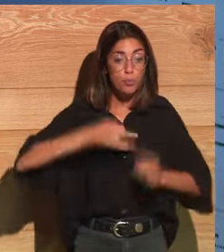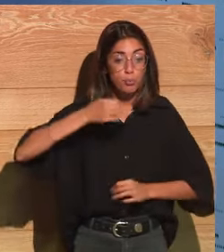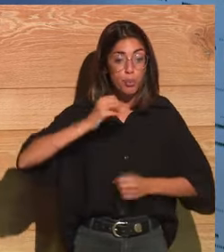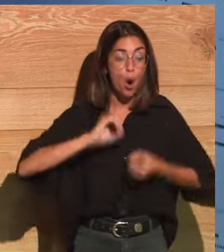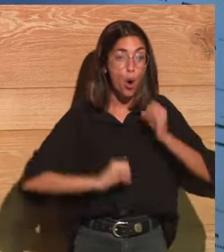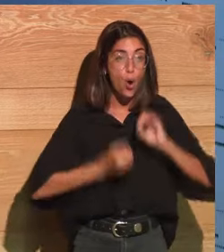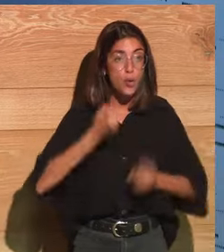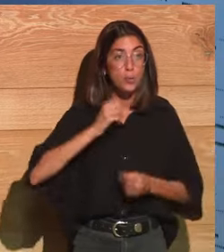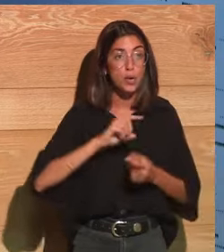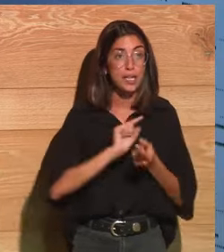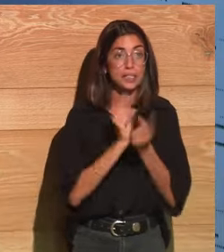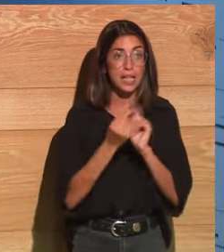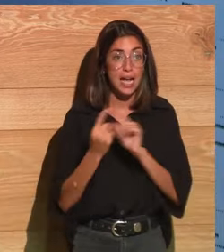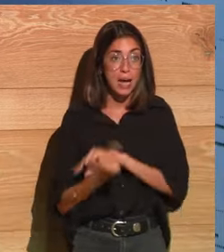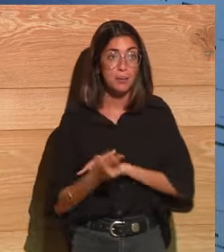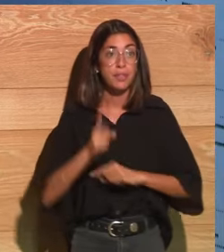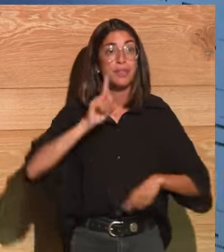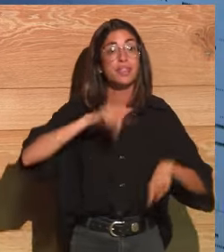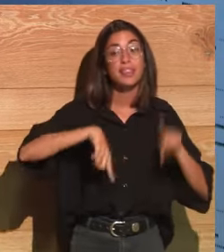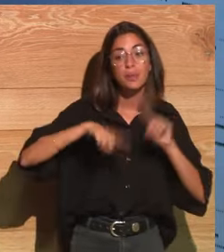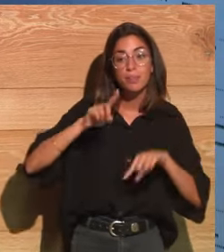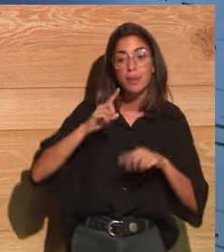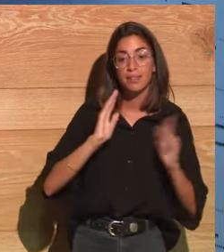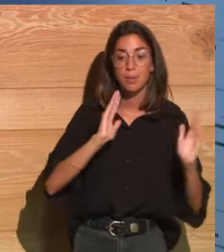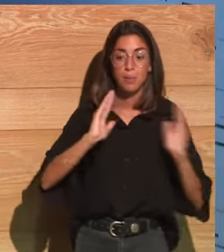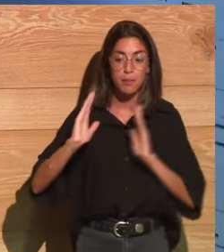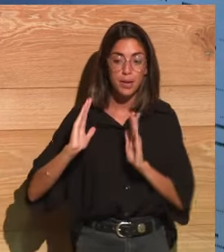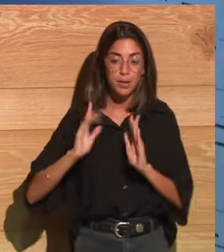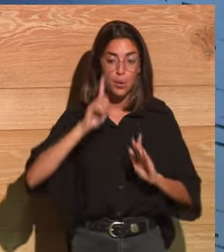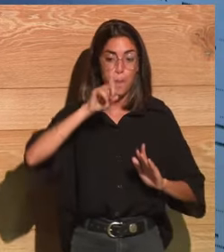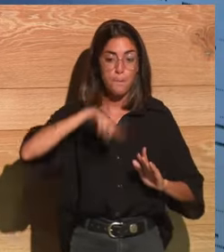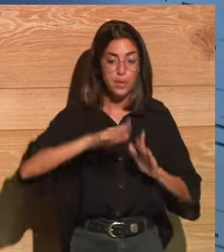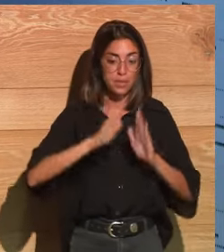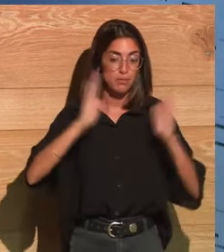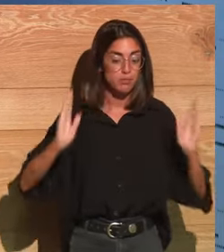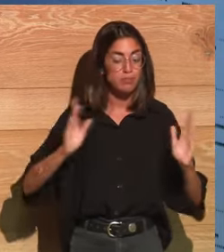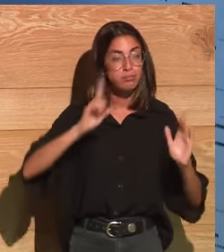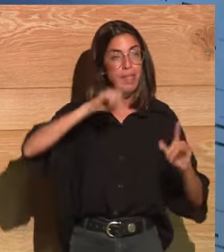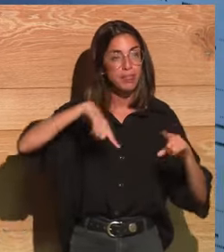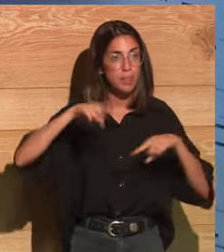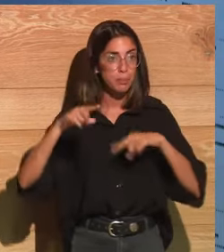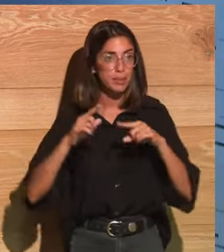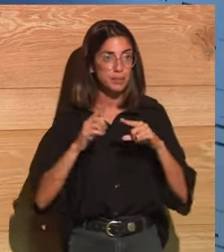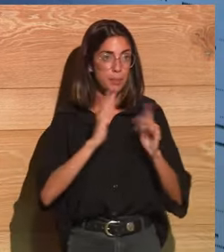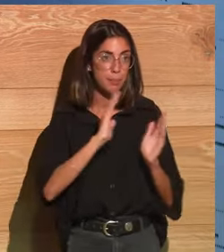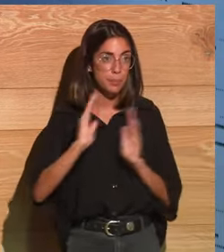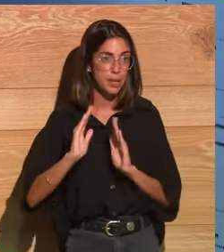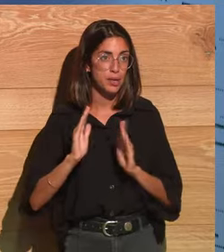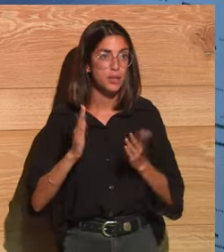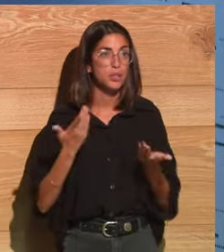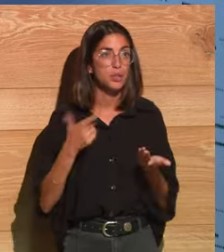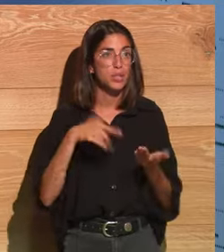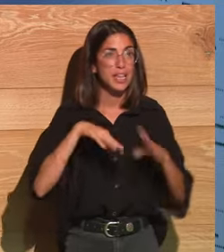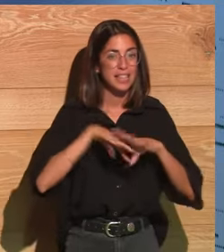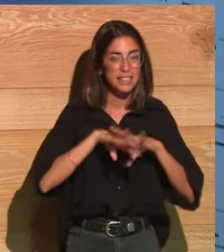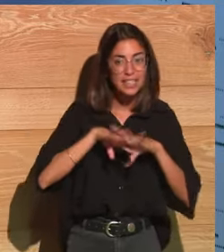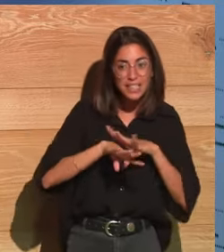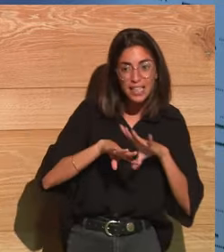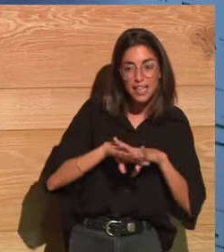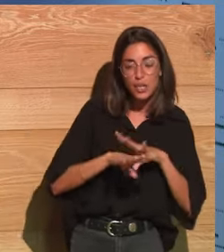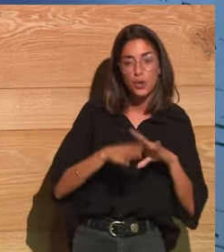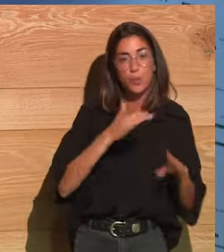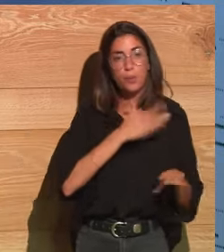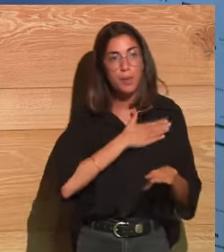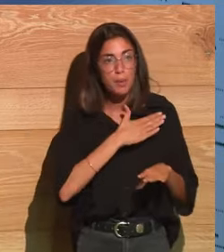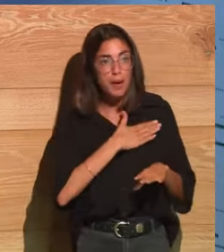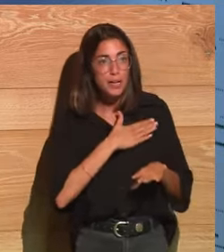hormonas dependiendo del periodo en el que estemos en el mes, y esas hormonas ejercen un estímulo en ciertos tejidos que son sensibles a esas hormonas, como es el tejido